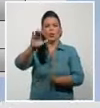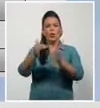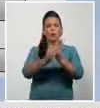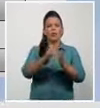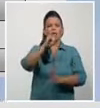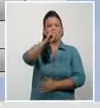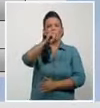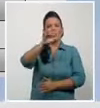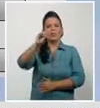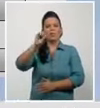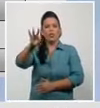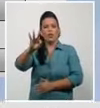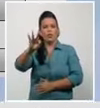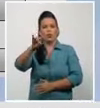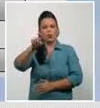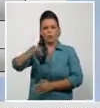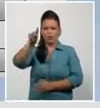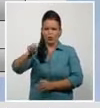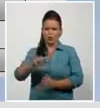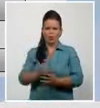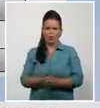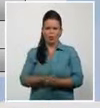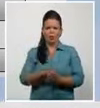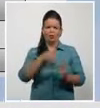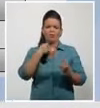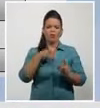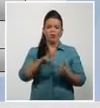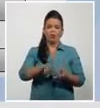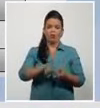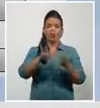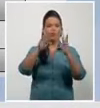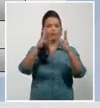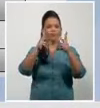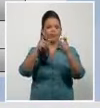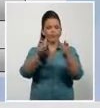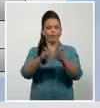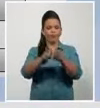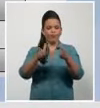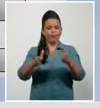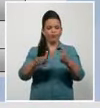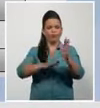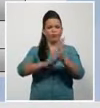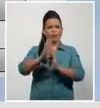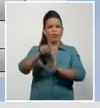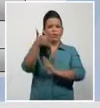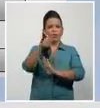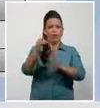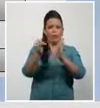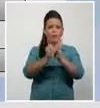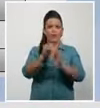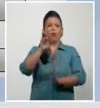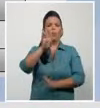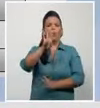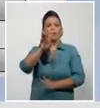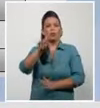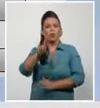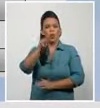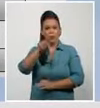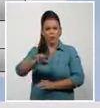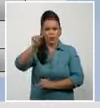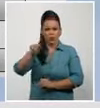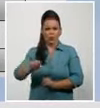90.675.908 personas. Falleció igualmente un número elevado de casos, 10.041, para